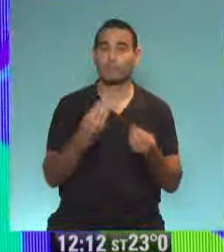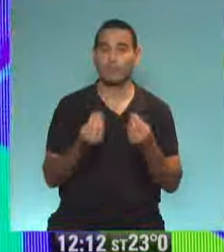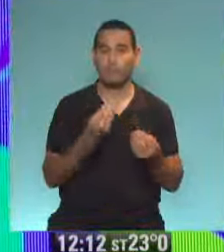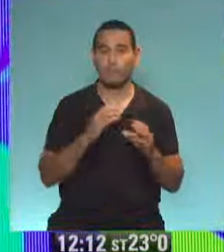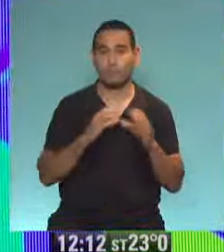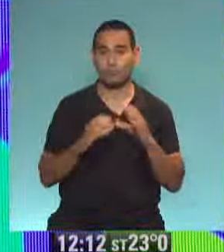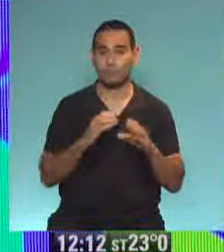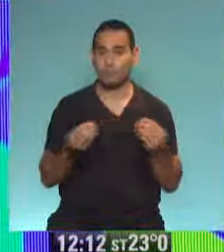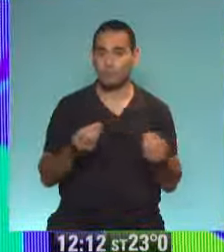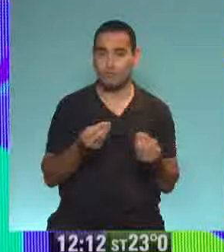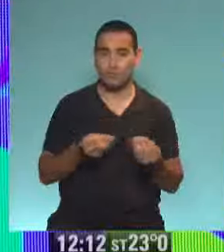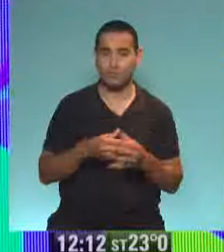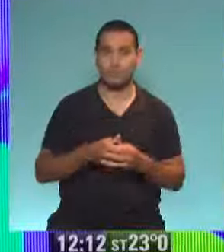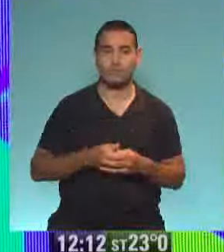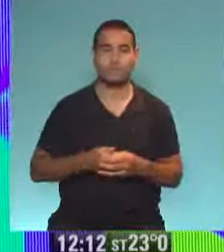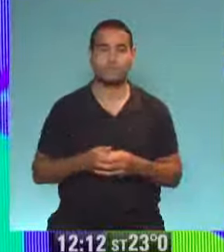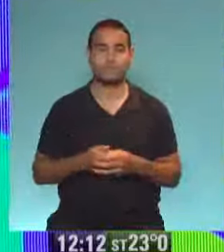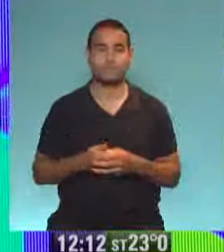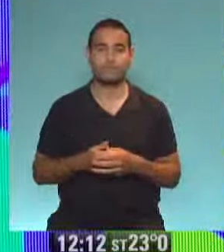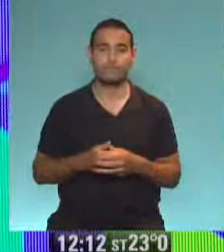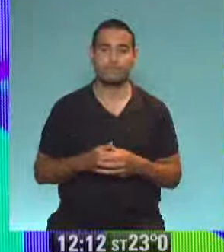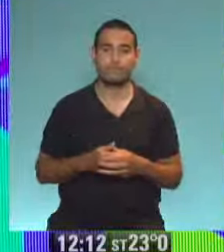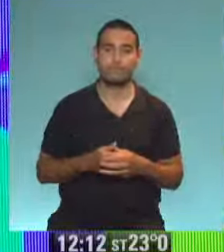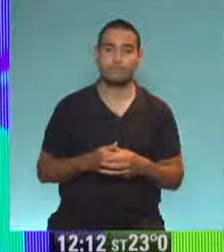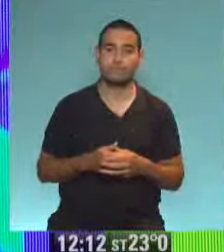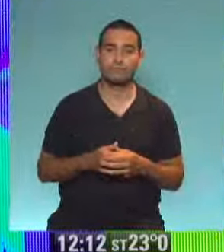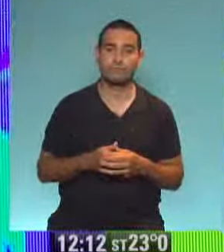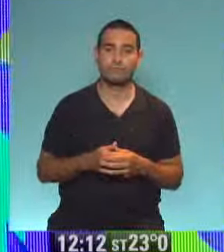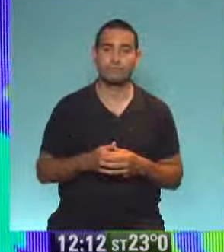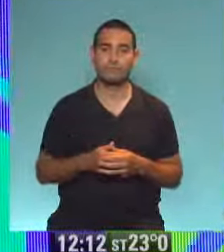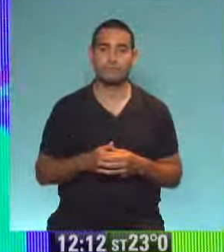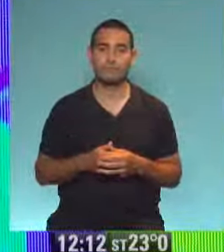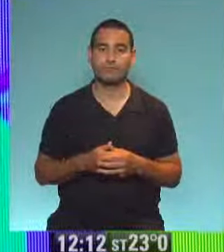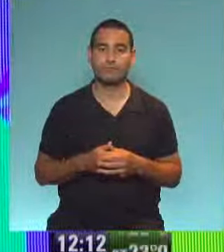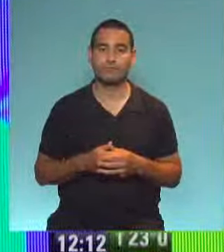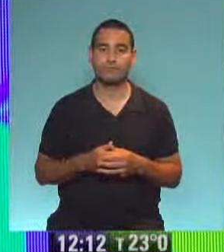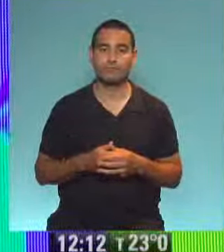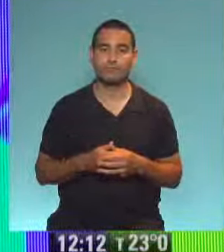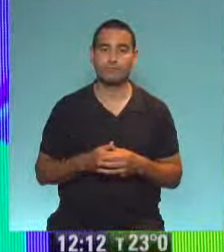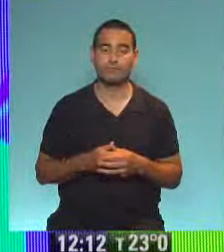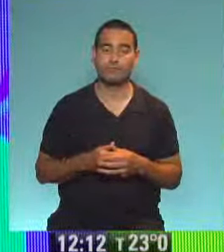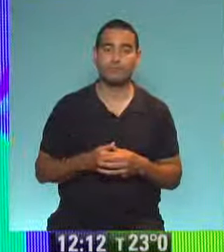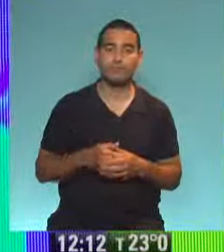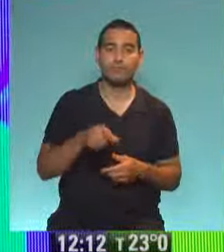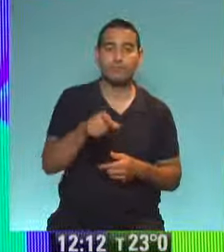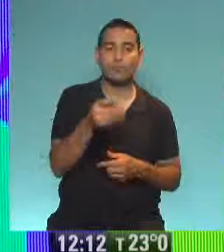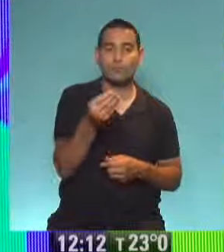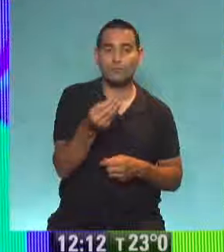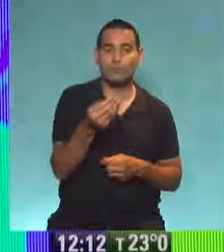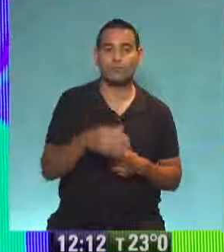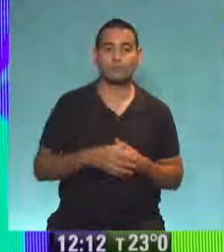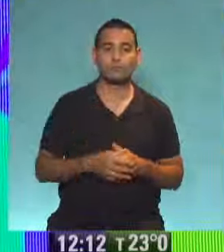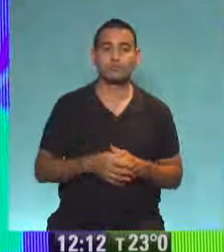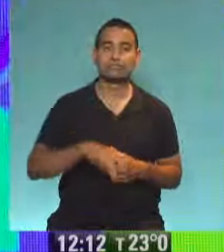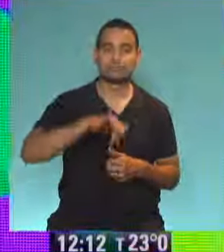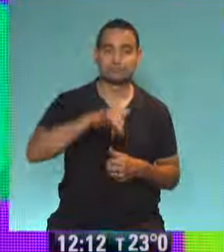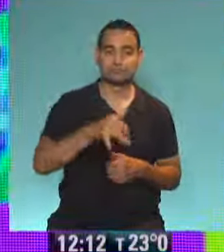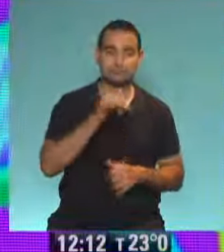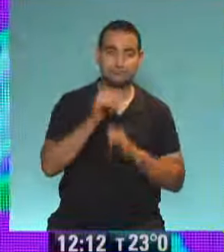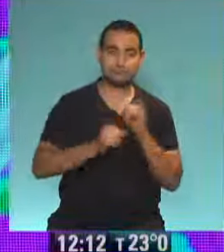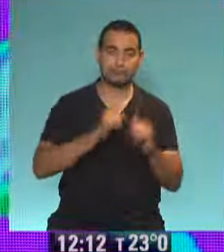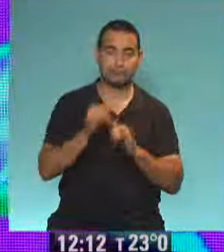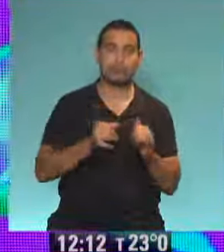nuestras redes, que no son las redes del aro de básquet ni de la red del arco de fútbol, que fue un buen partido ayer. Pero las recordamos, Carolina. Las recordamos y